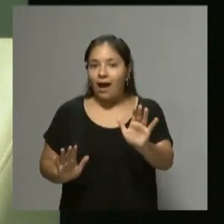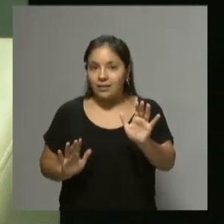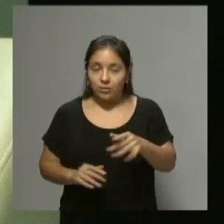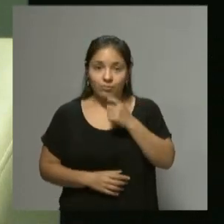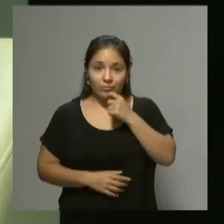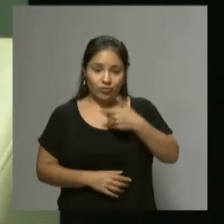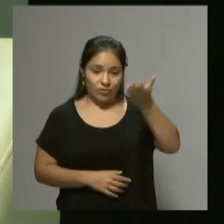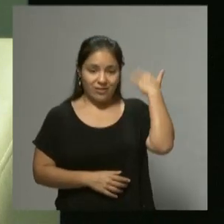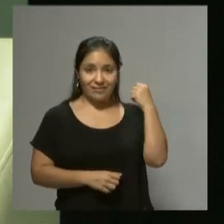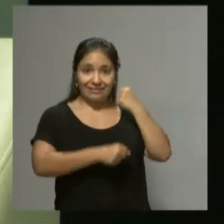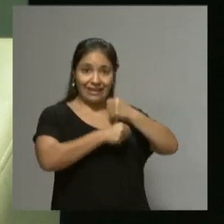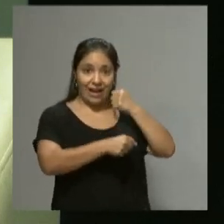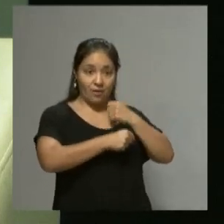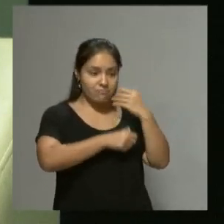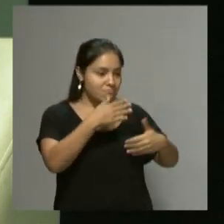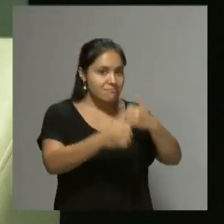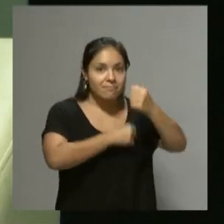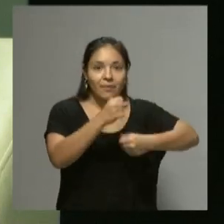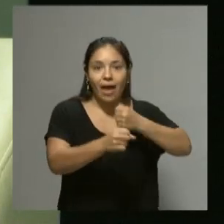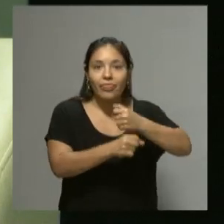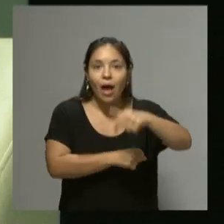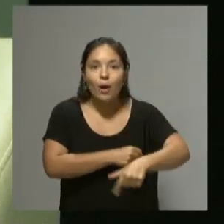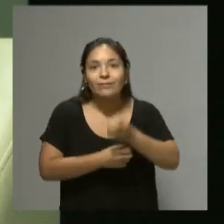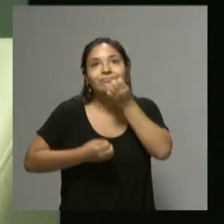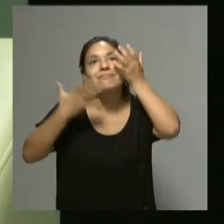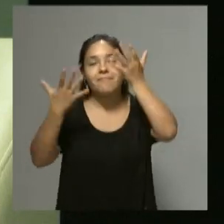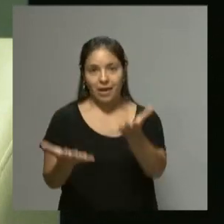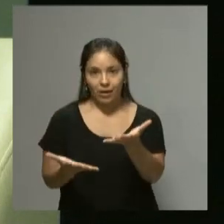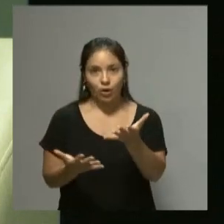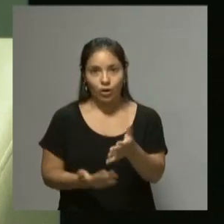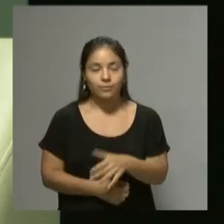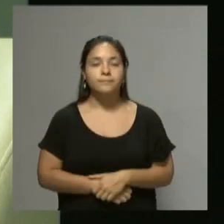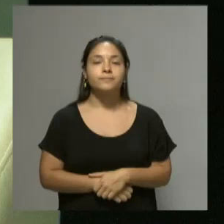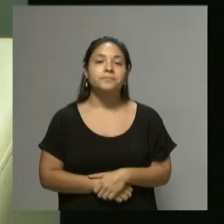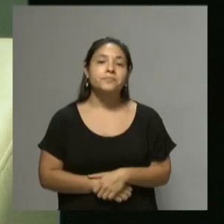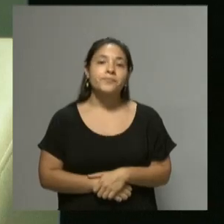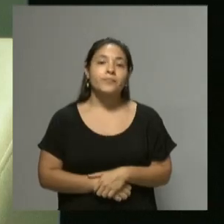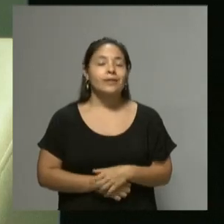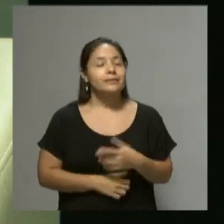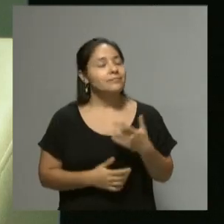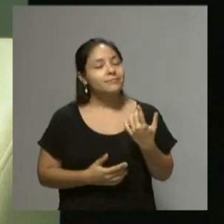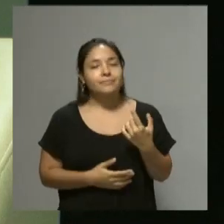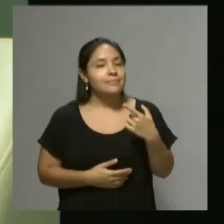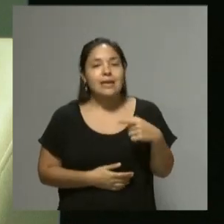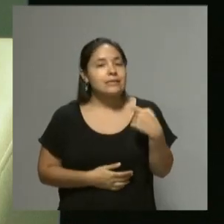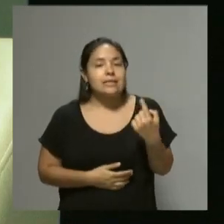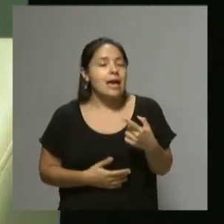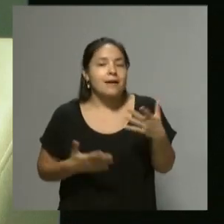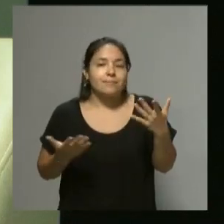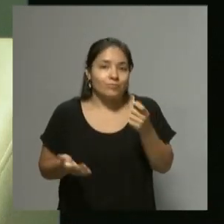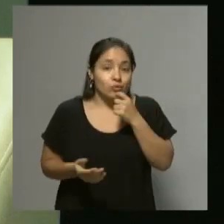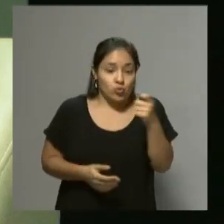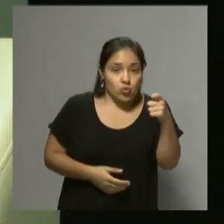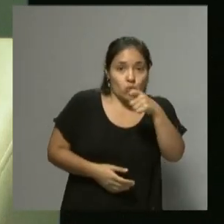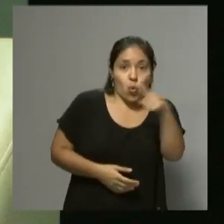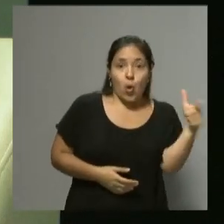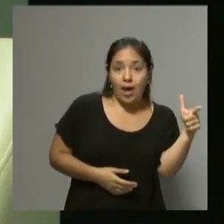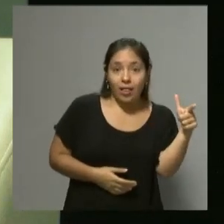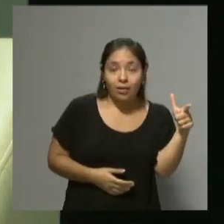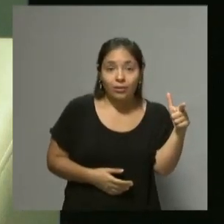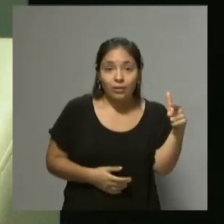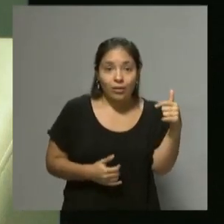empecé a trabajar hoy ha mejorado un montón. Uh-huh. Pero siempre un salario,